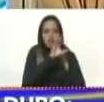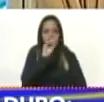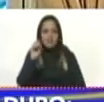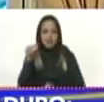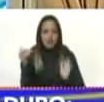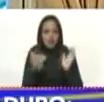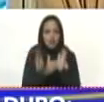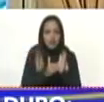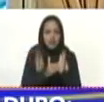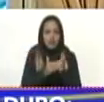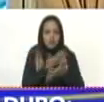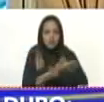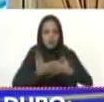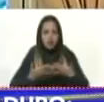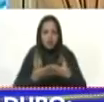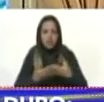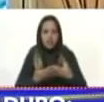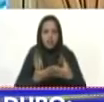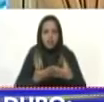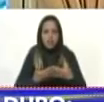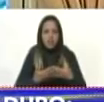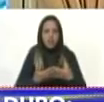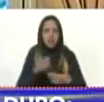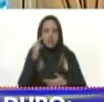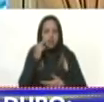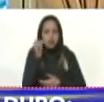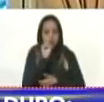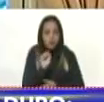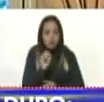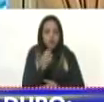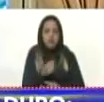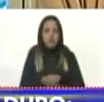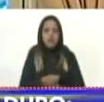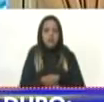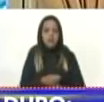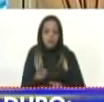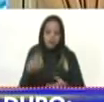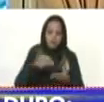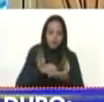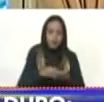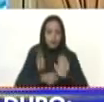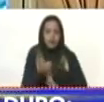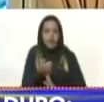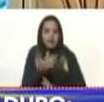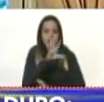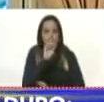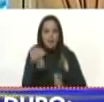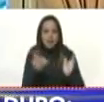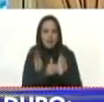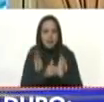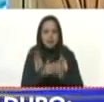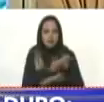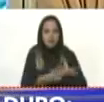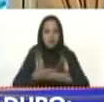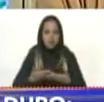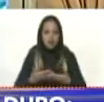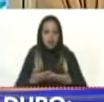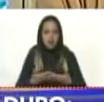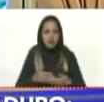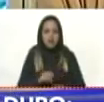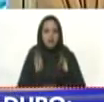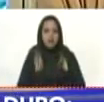300.000 millones de bolívares, con un aporte inicial de 50.000 millones de bolívares,